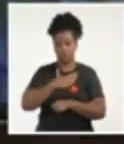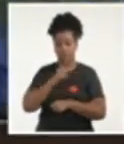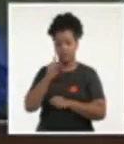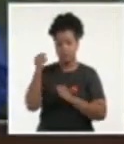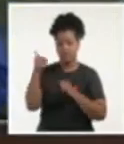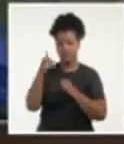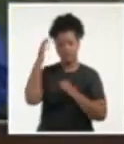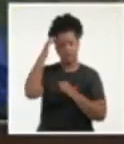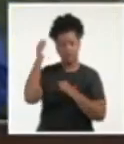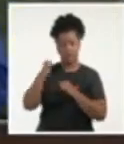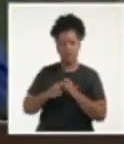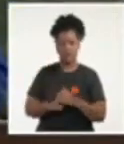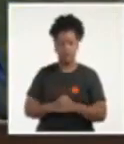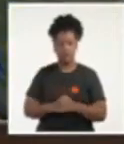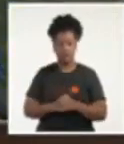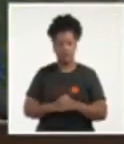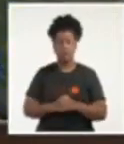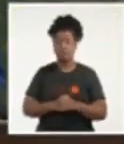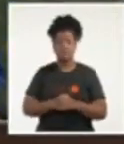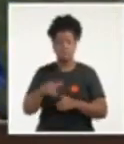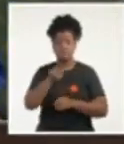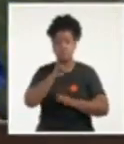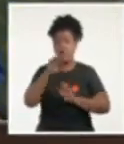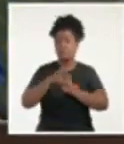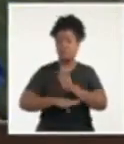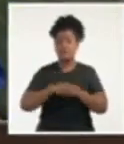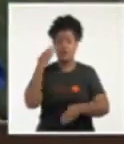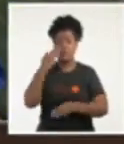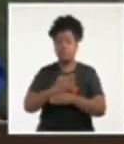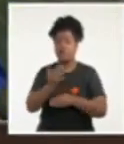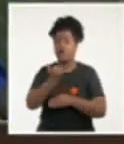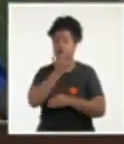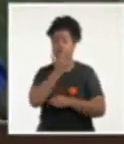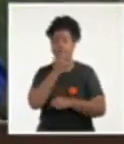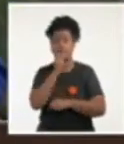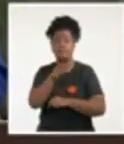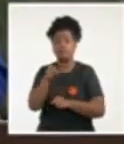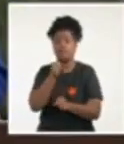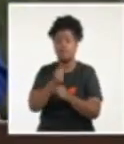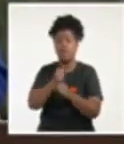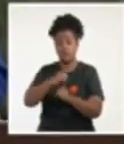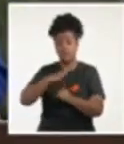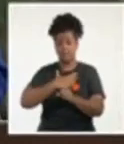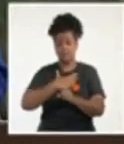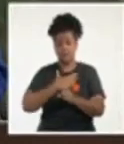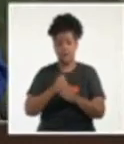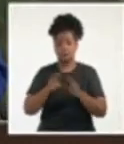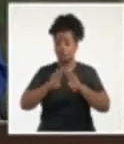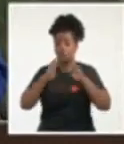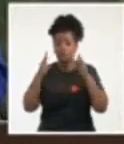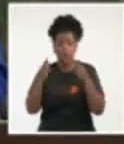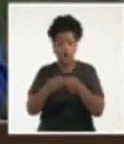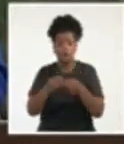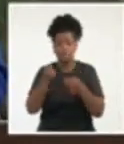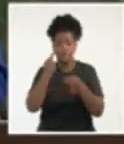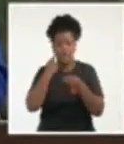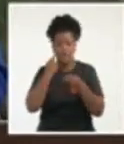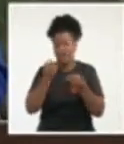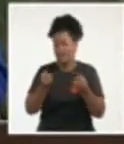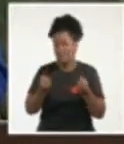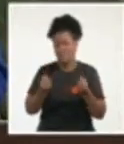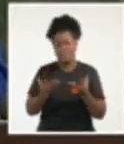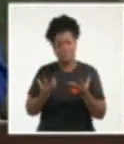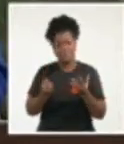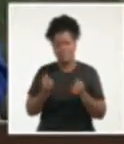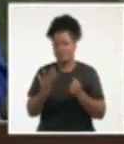estatal también lo han desfavorecido con todas estas medidas de restricciones y todas estas medidas de bloqueo. Todo el discurso se desvanece, todo el discurso se